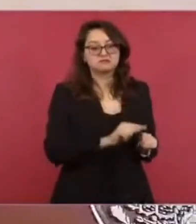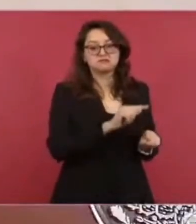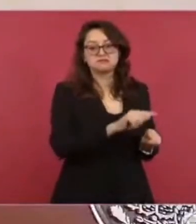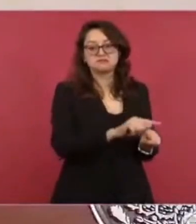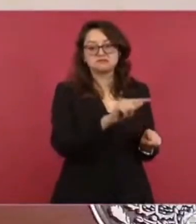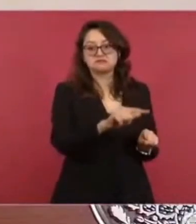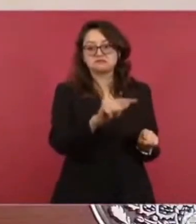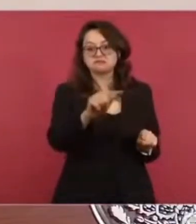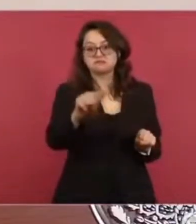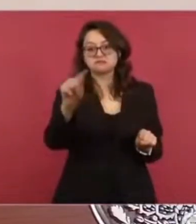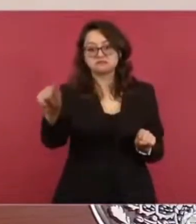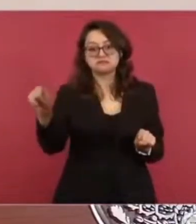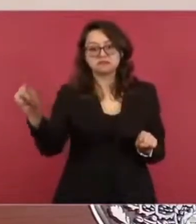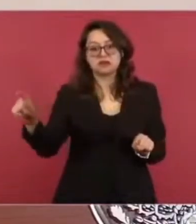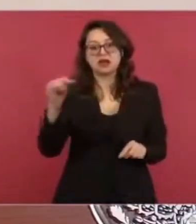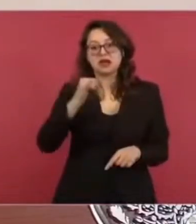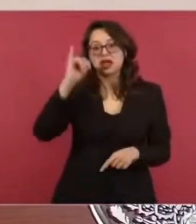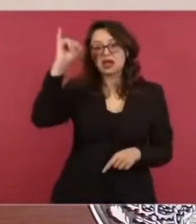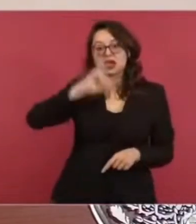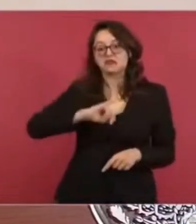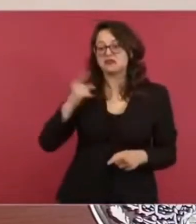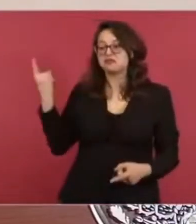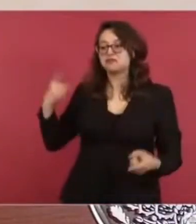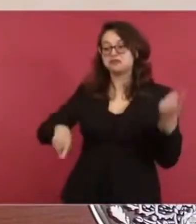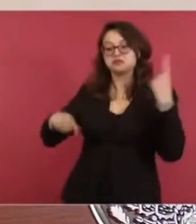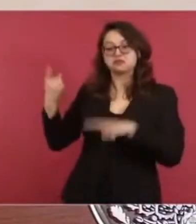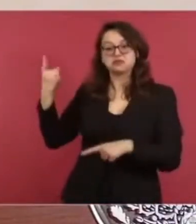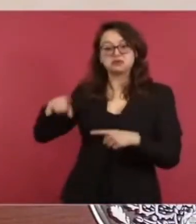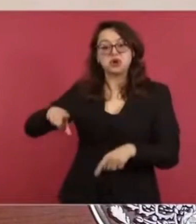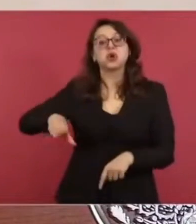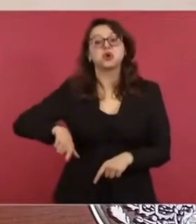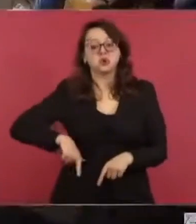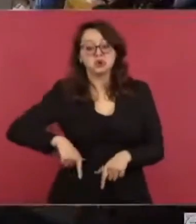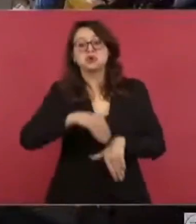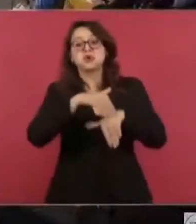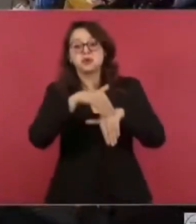en el gabinete, subsecretarios.